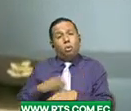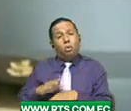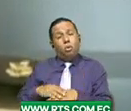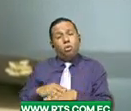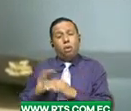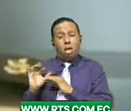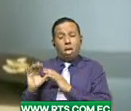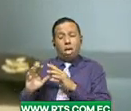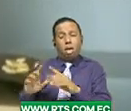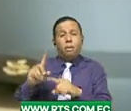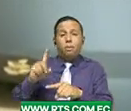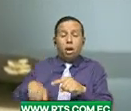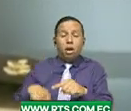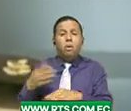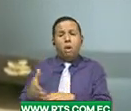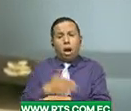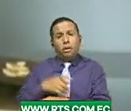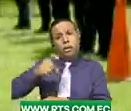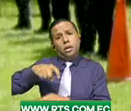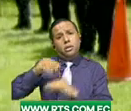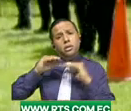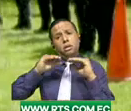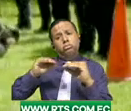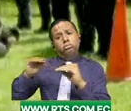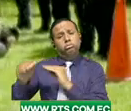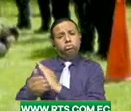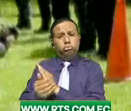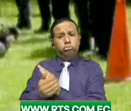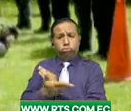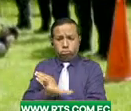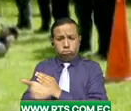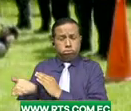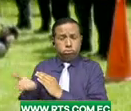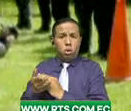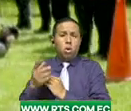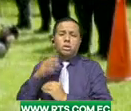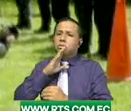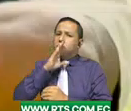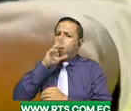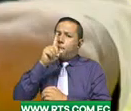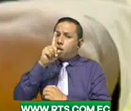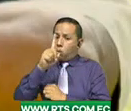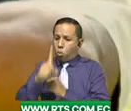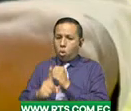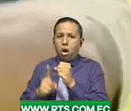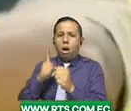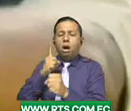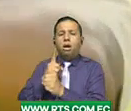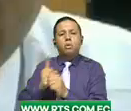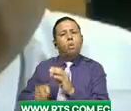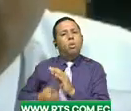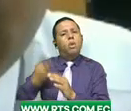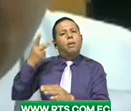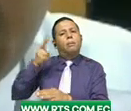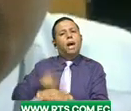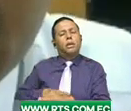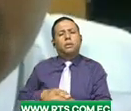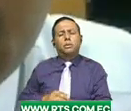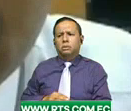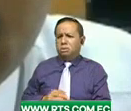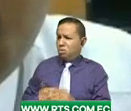debería capacitar a nuestros servidores policiales. Al menos una vez al año hagan polígono de tiro. ¿Una vez al año es